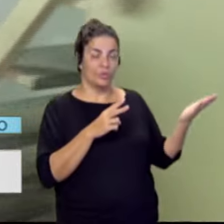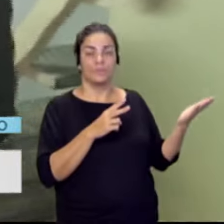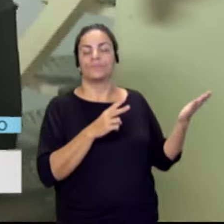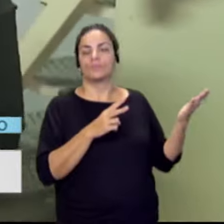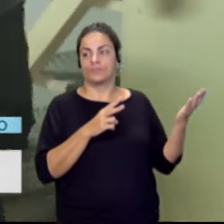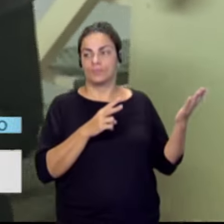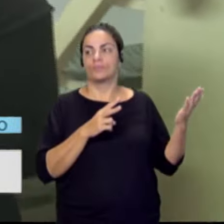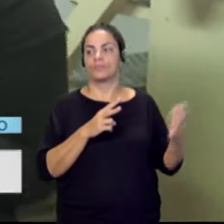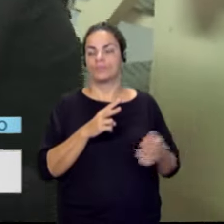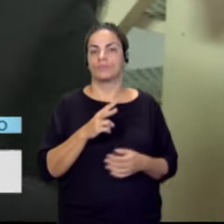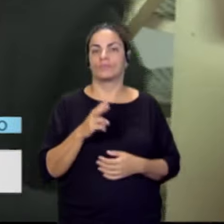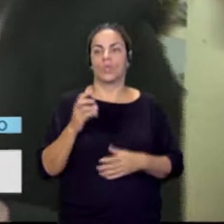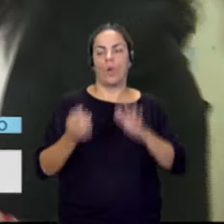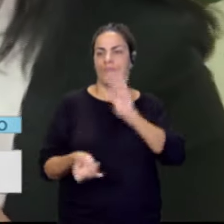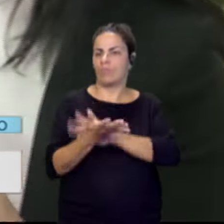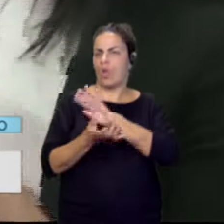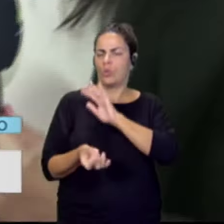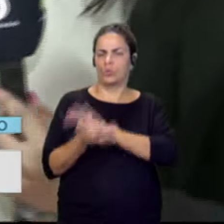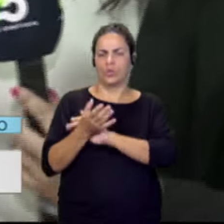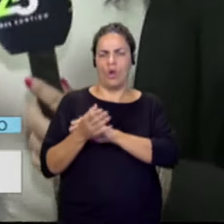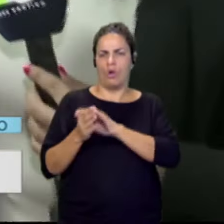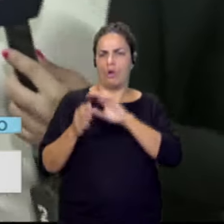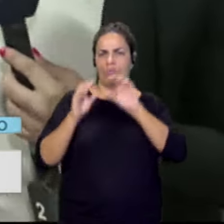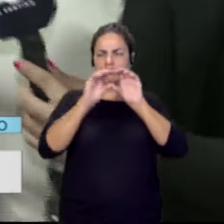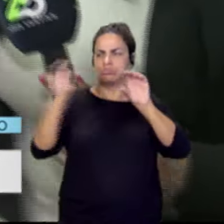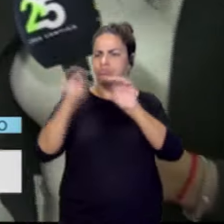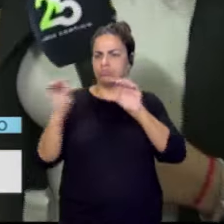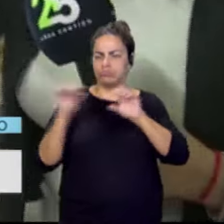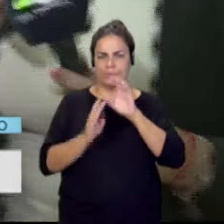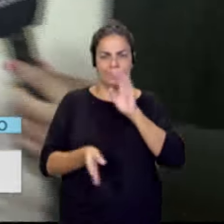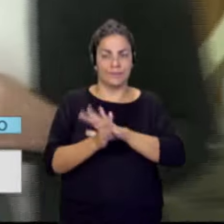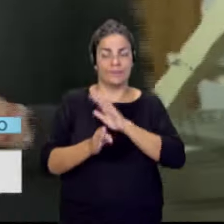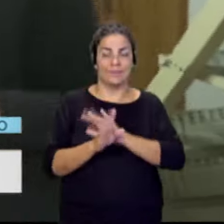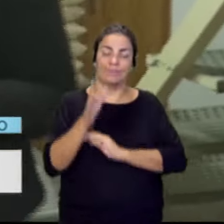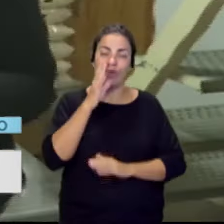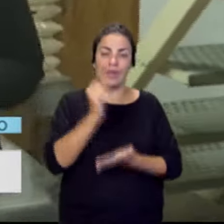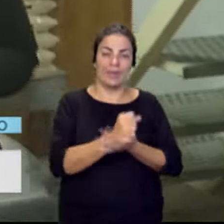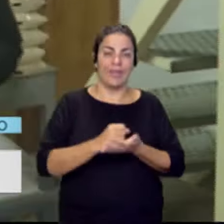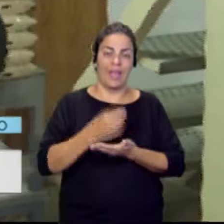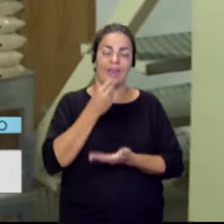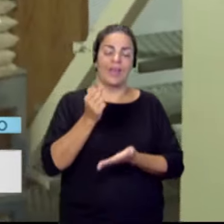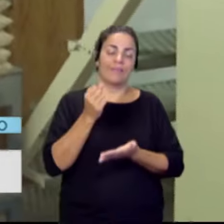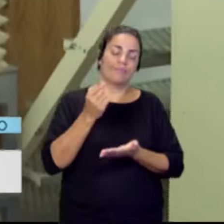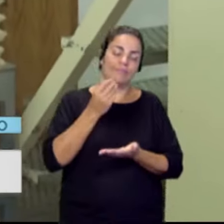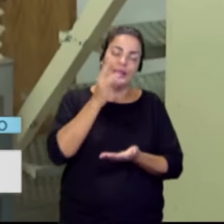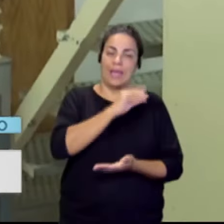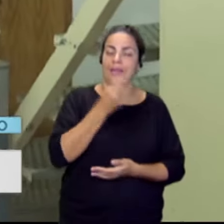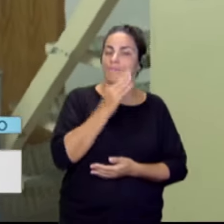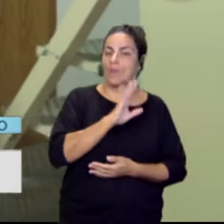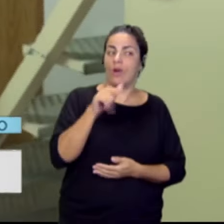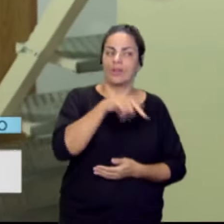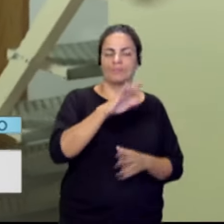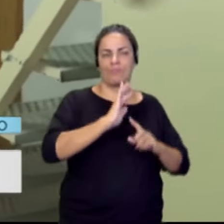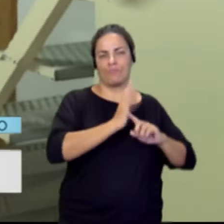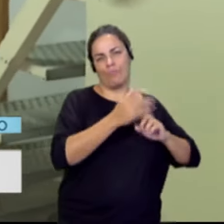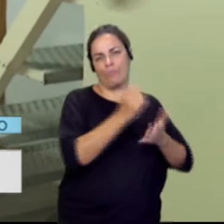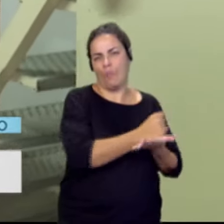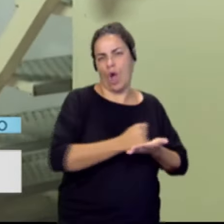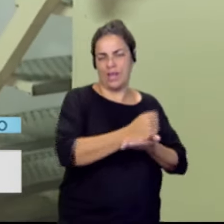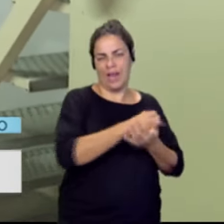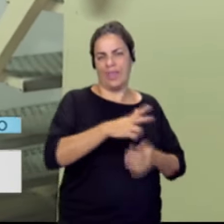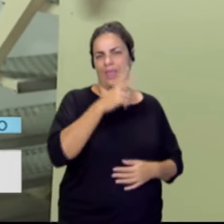se sigue con esta producción, con este mejor gofio de Canarias en esta molina de Hermigua, que no para de conseguir cifras récord